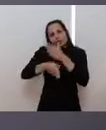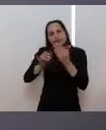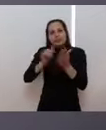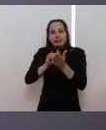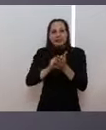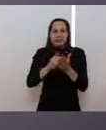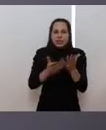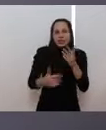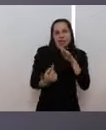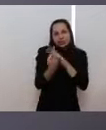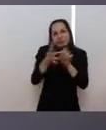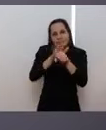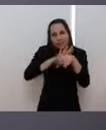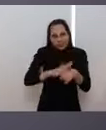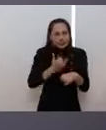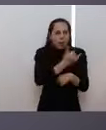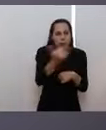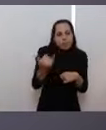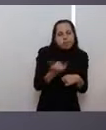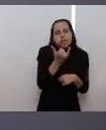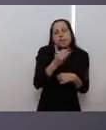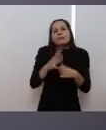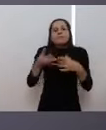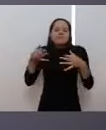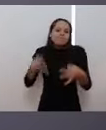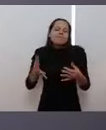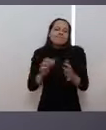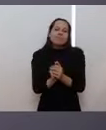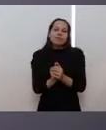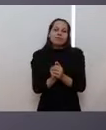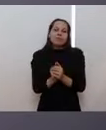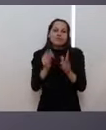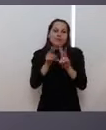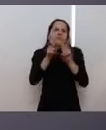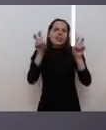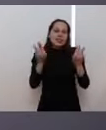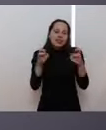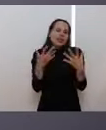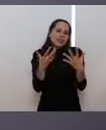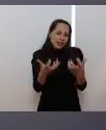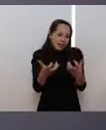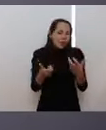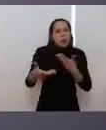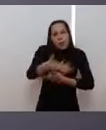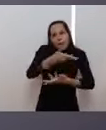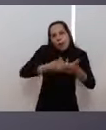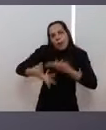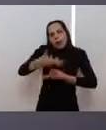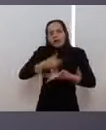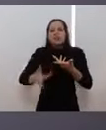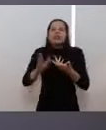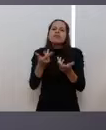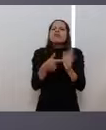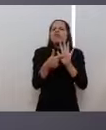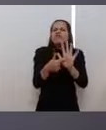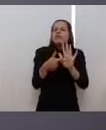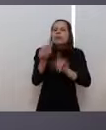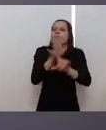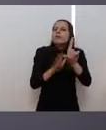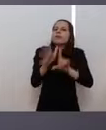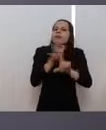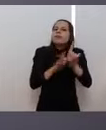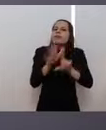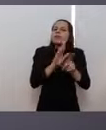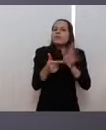que el kobe 19 causó precisamente es en ese aspecto que queremos compartir con ustedes este vídeo que resume